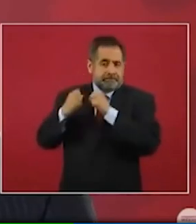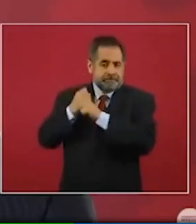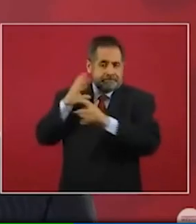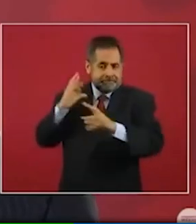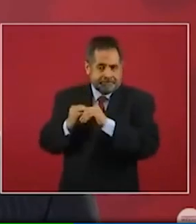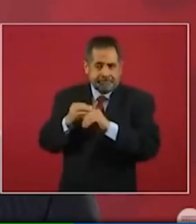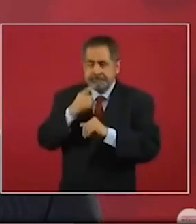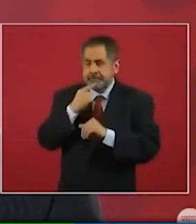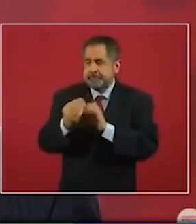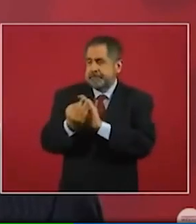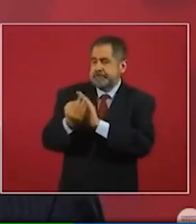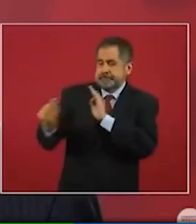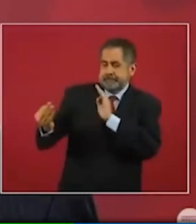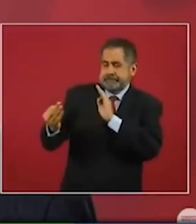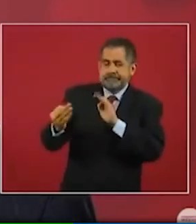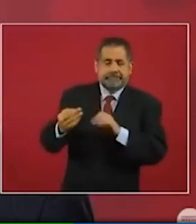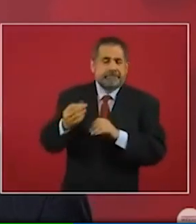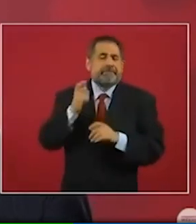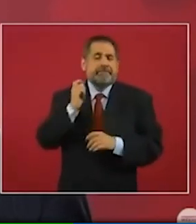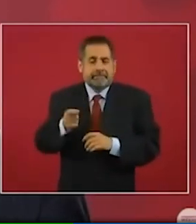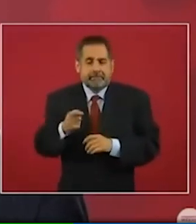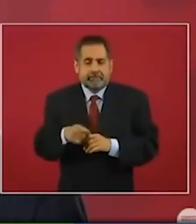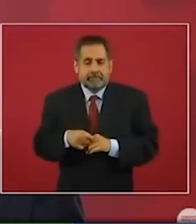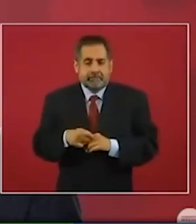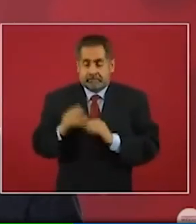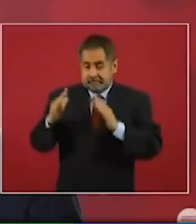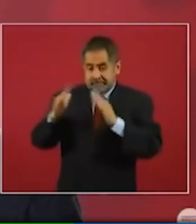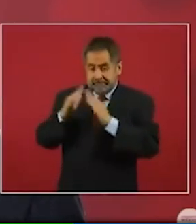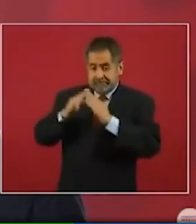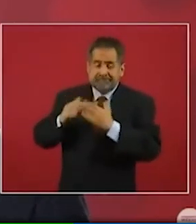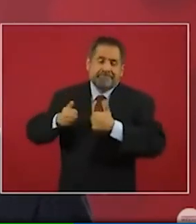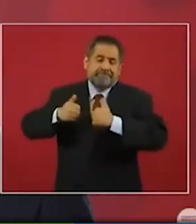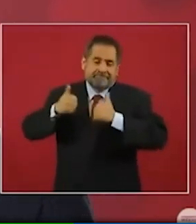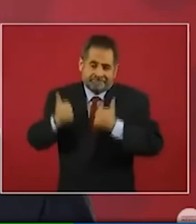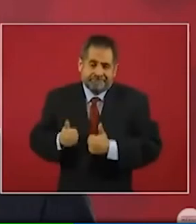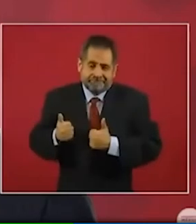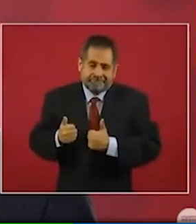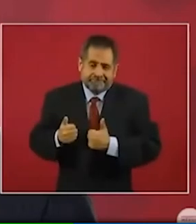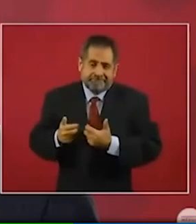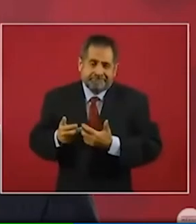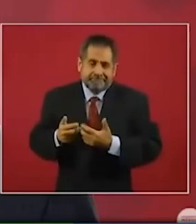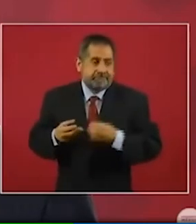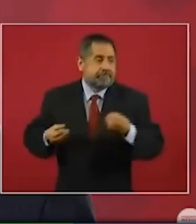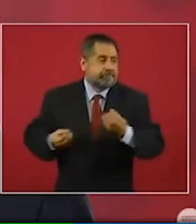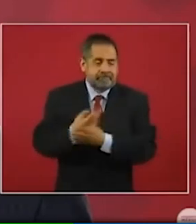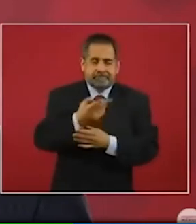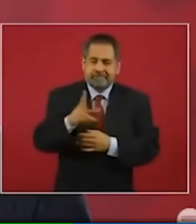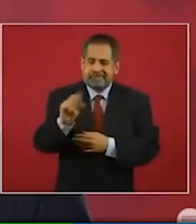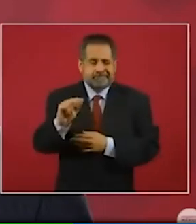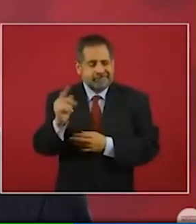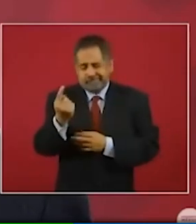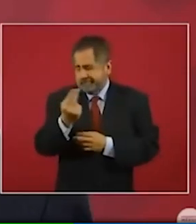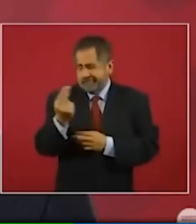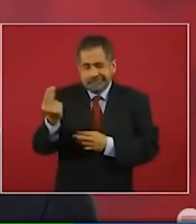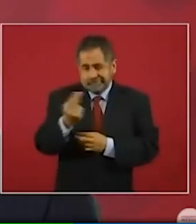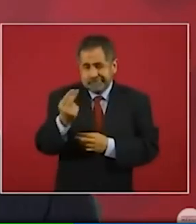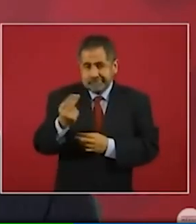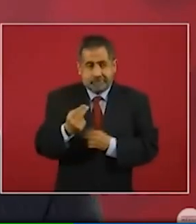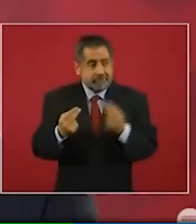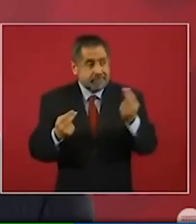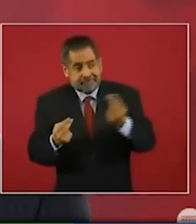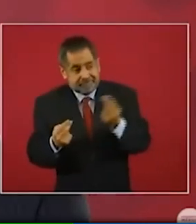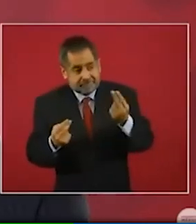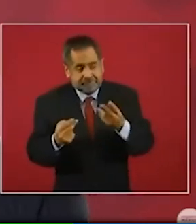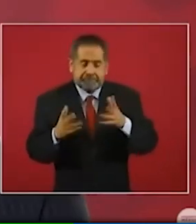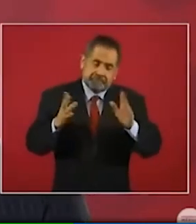tiene dos implicaciones. Una es no salir de casa a menos que sea estrictamente necesario. Antes de